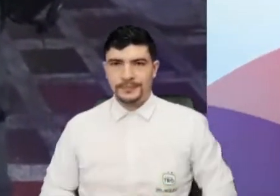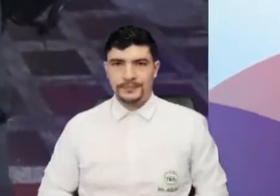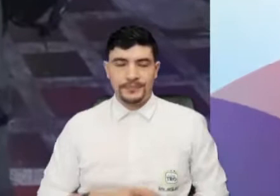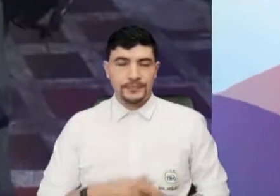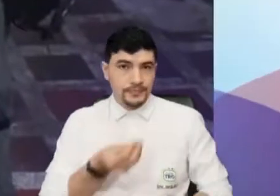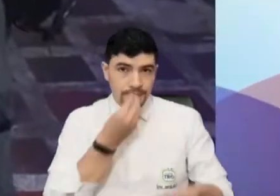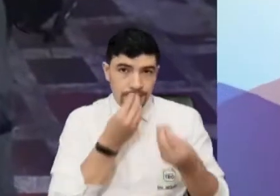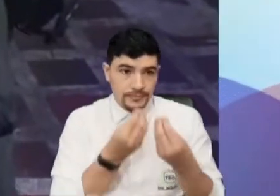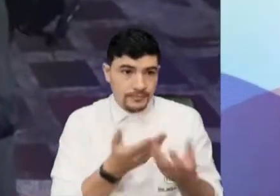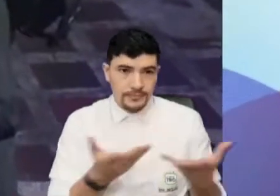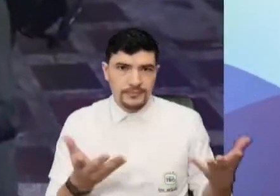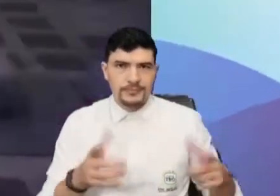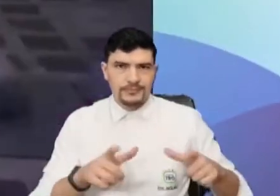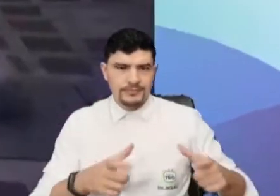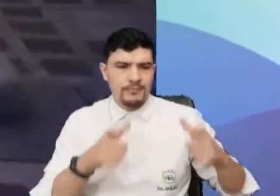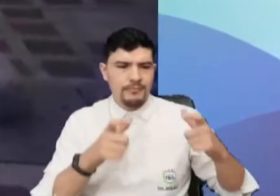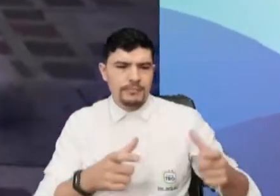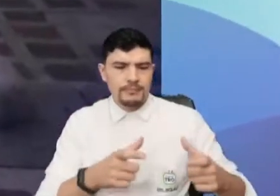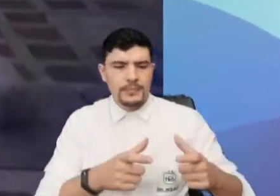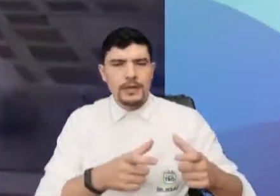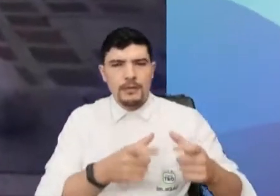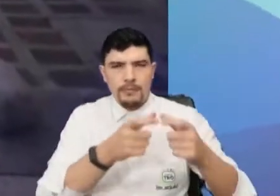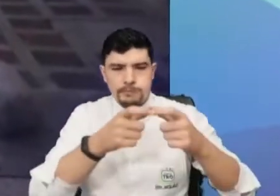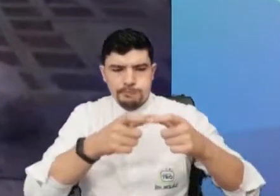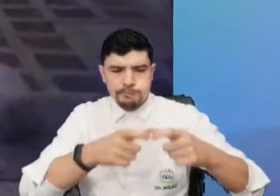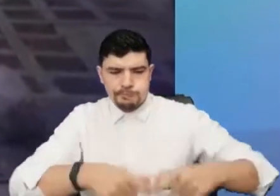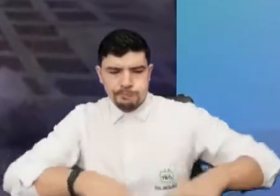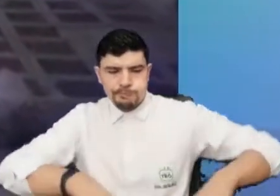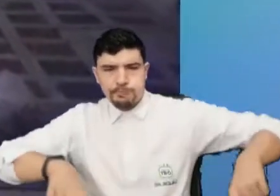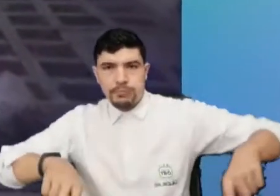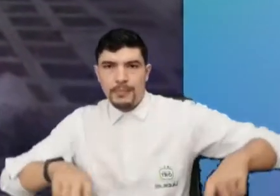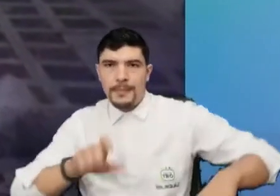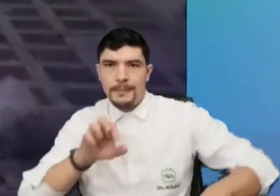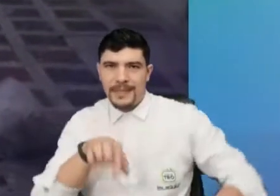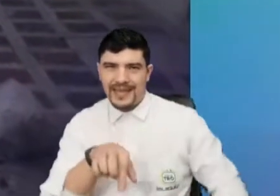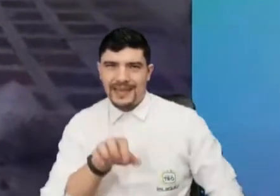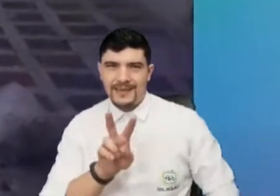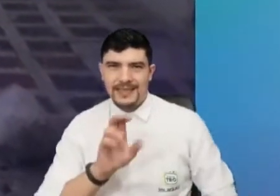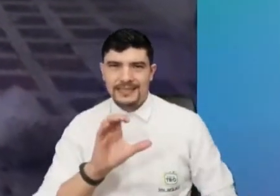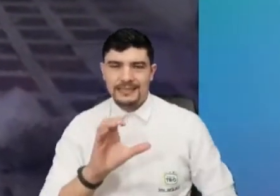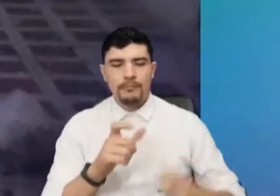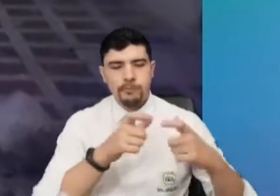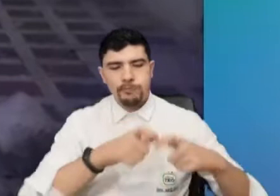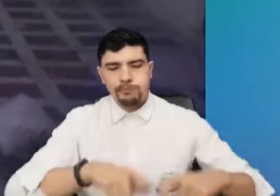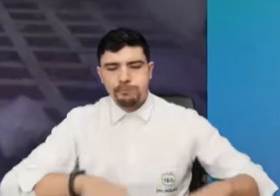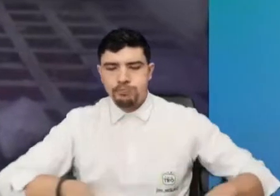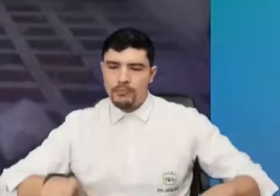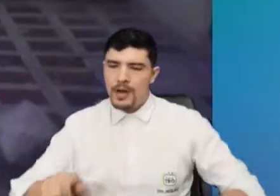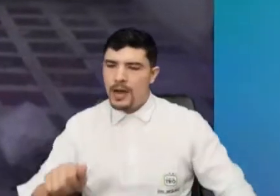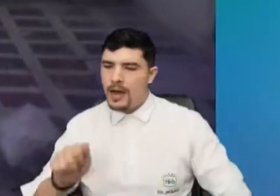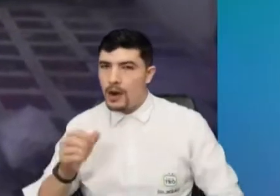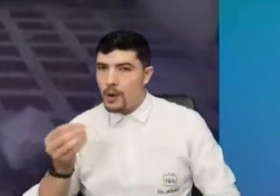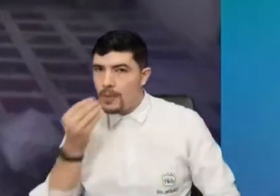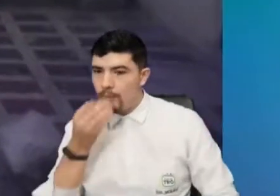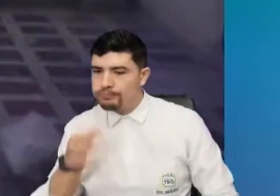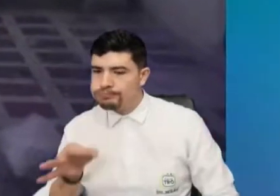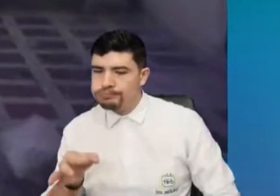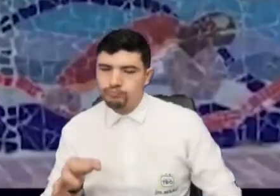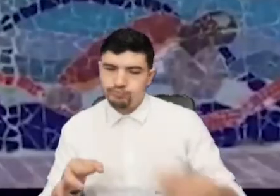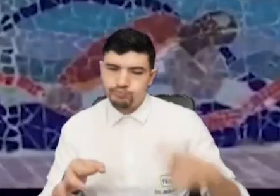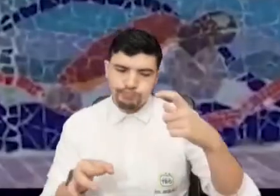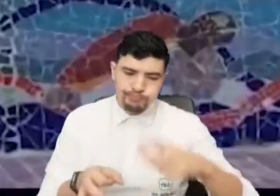comederos de tubos pvc y los ubicaron en lugares estratégicos de la isla para que puedan ser utilizados con los caninos pero